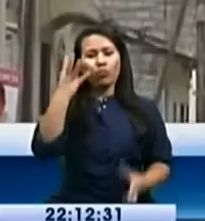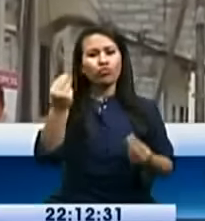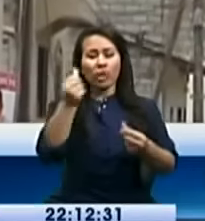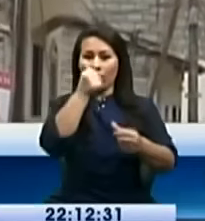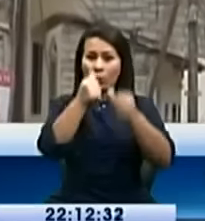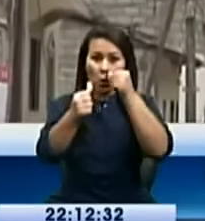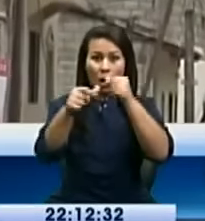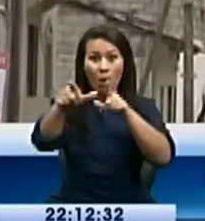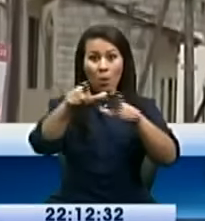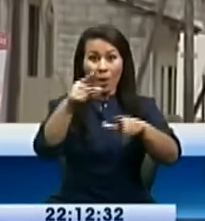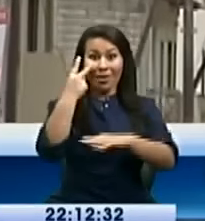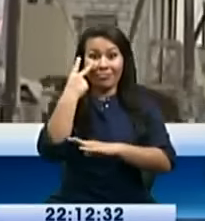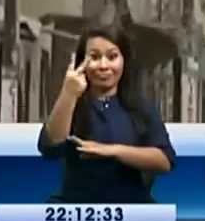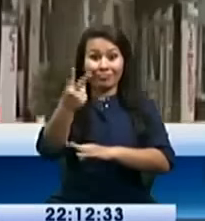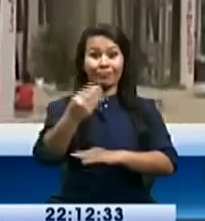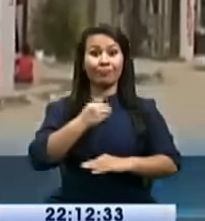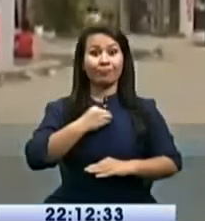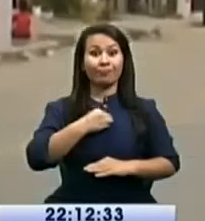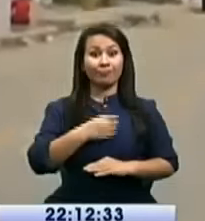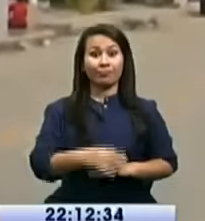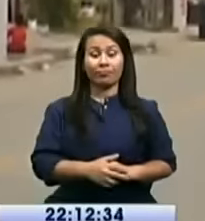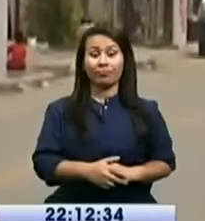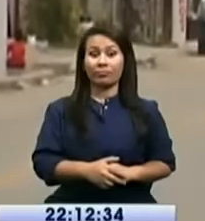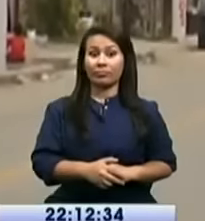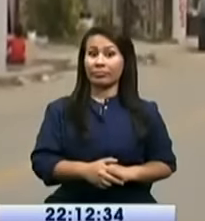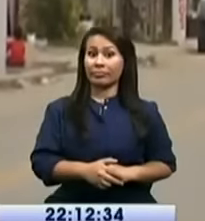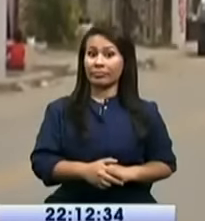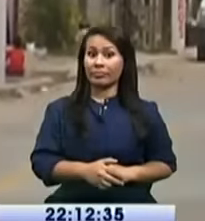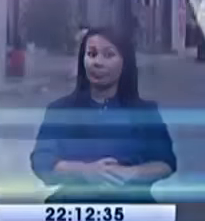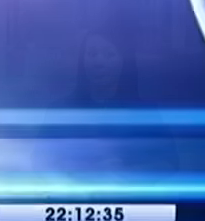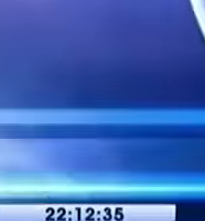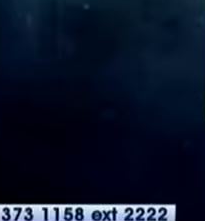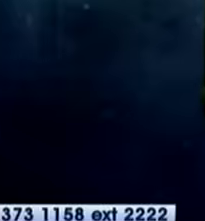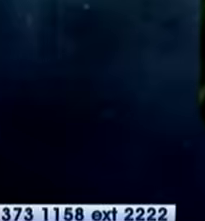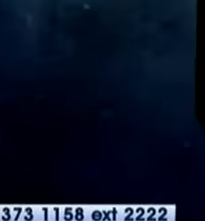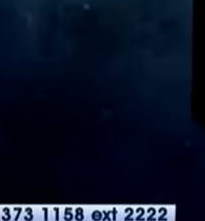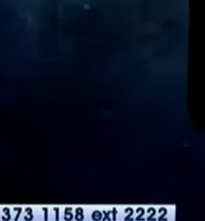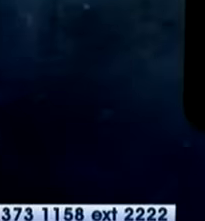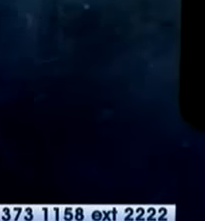Desde la provincia de Santa Elena, informó Darwin Villao.